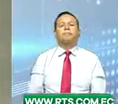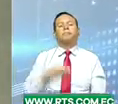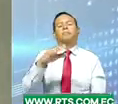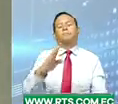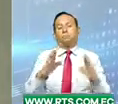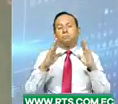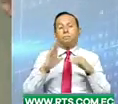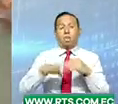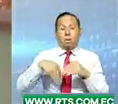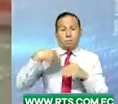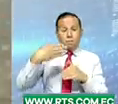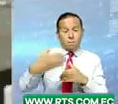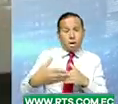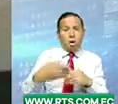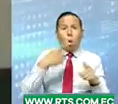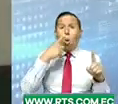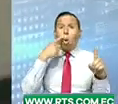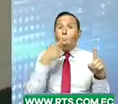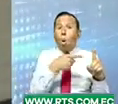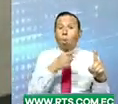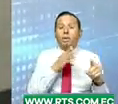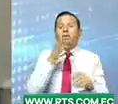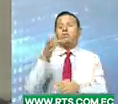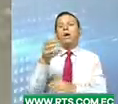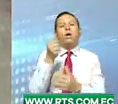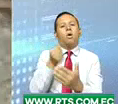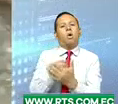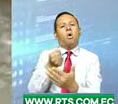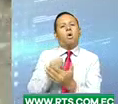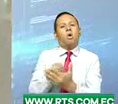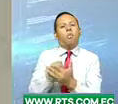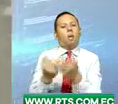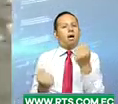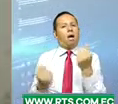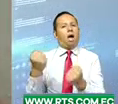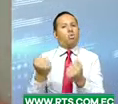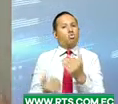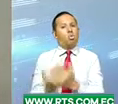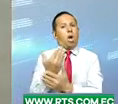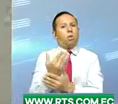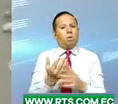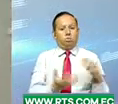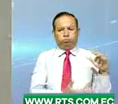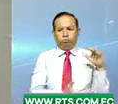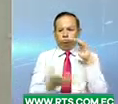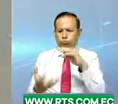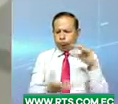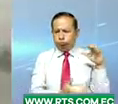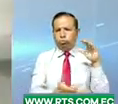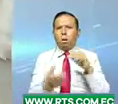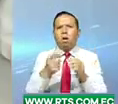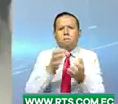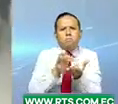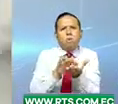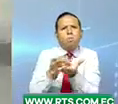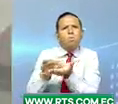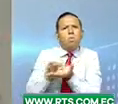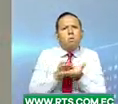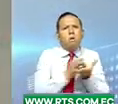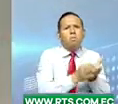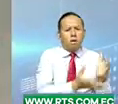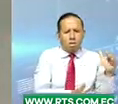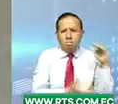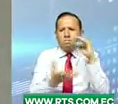Atención, más adelante, hombre compró un automóvil y pagó todo el valor con monedas que llevó en 17 saquillos de